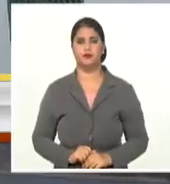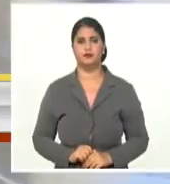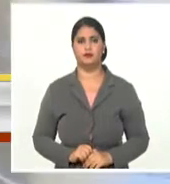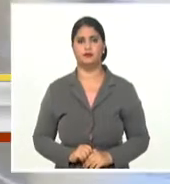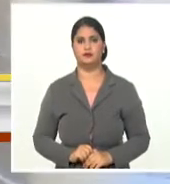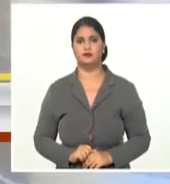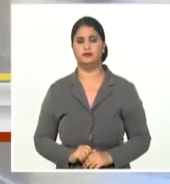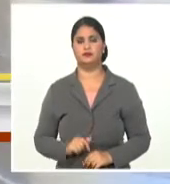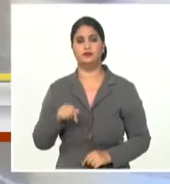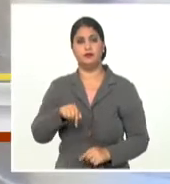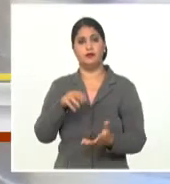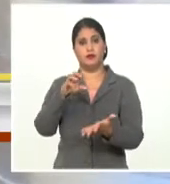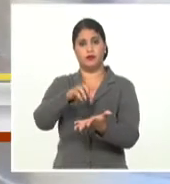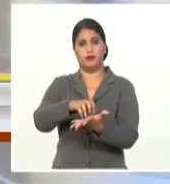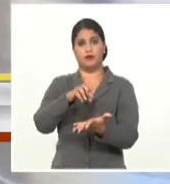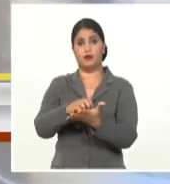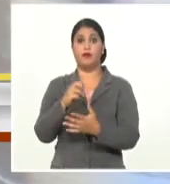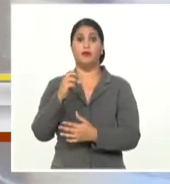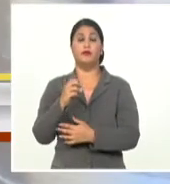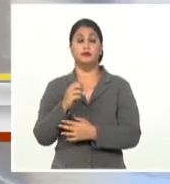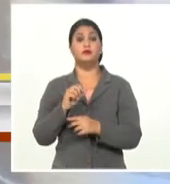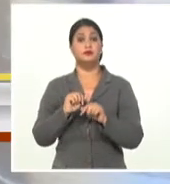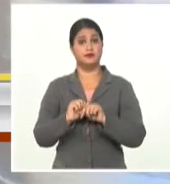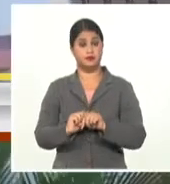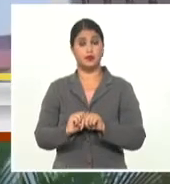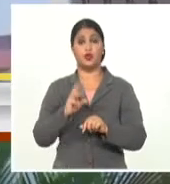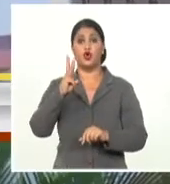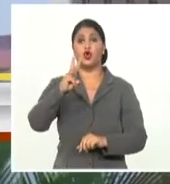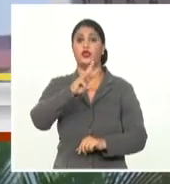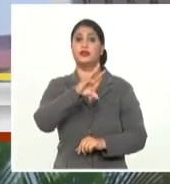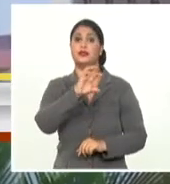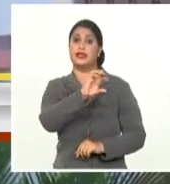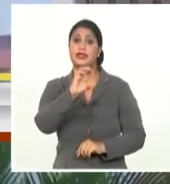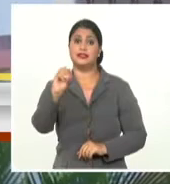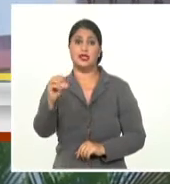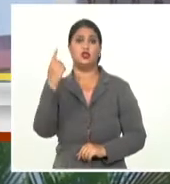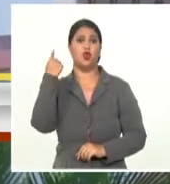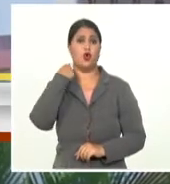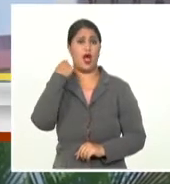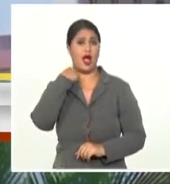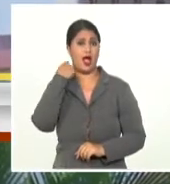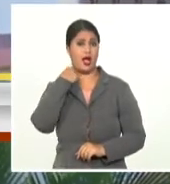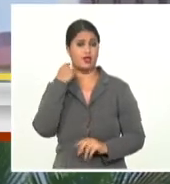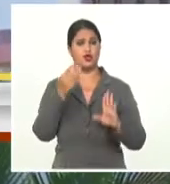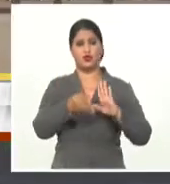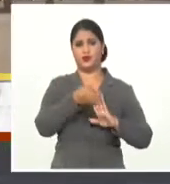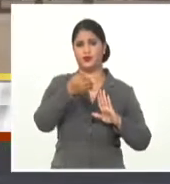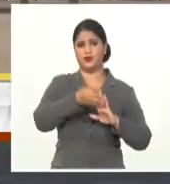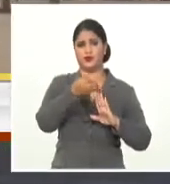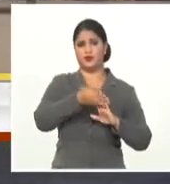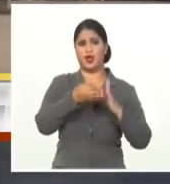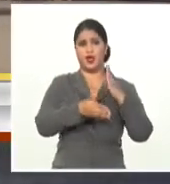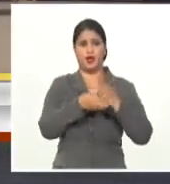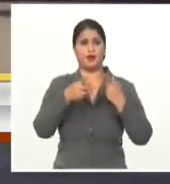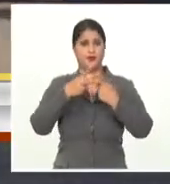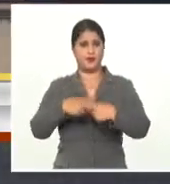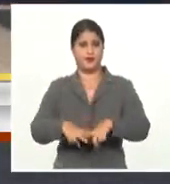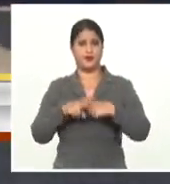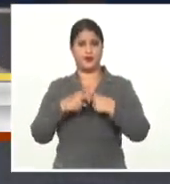Este inmueble con tres siglos encierra historia. Mantiene atributos arquitectónicos el Museo de San Juan de